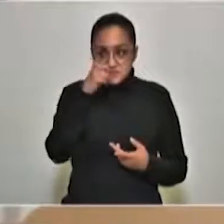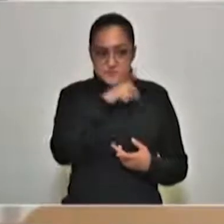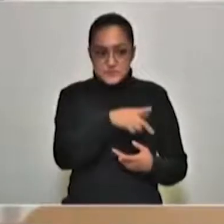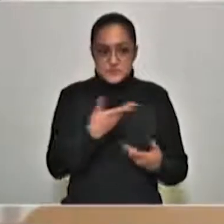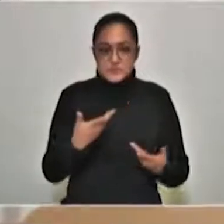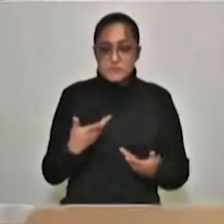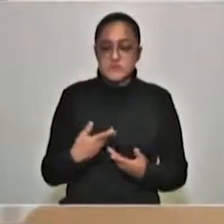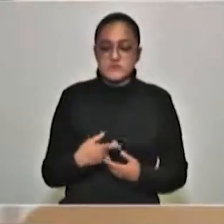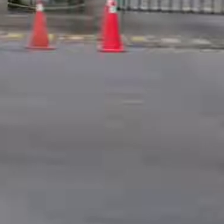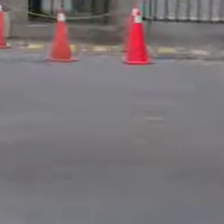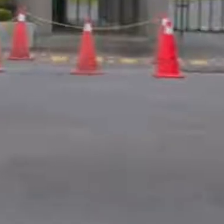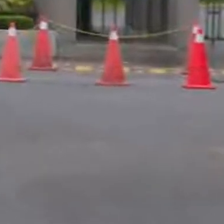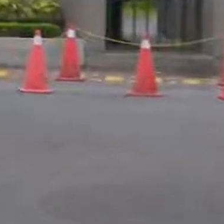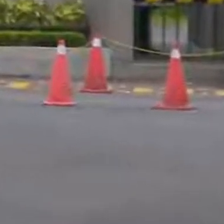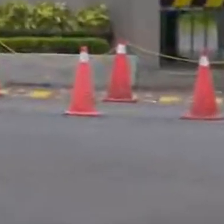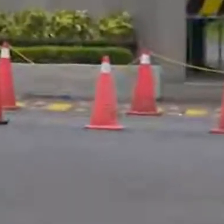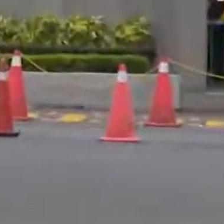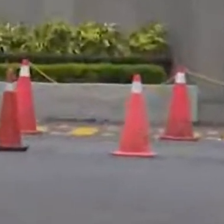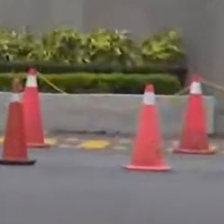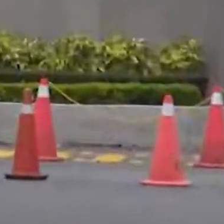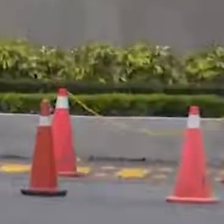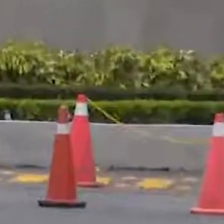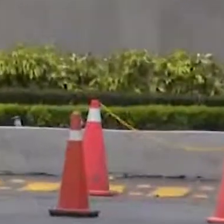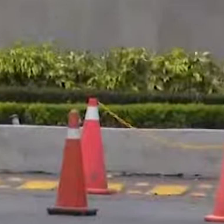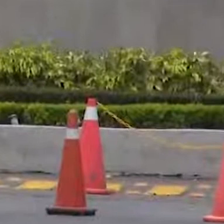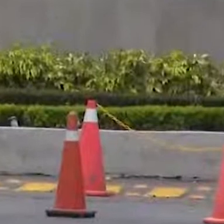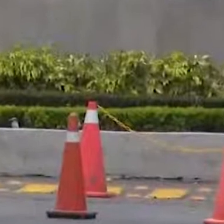una confabulación sed noticias